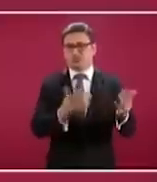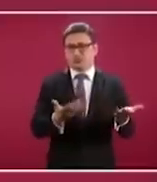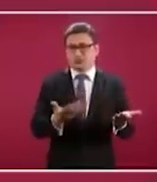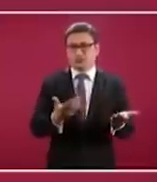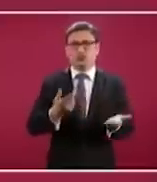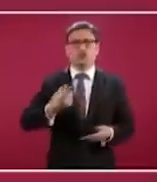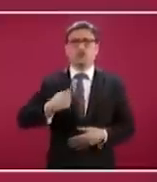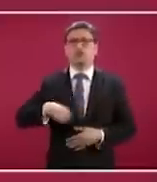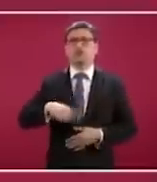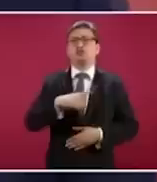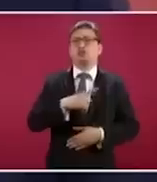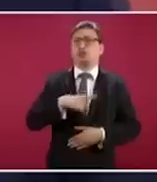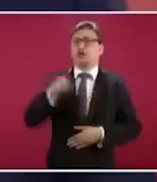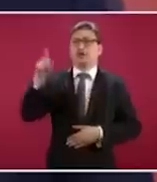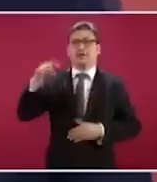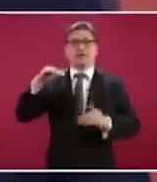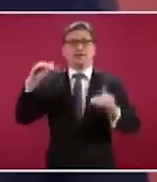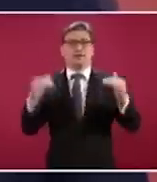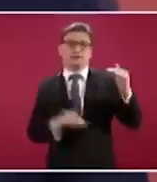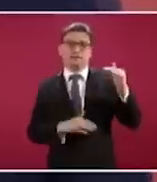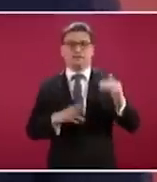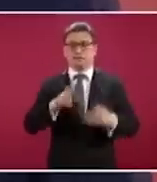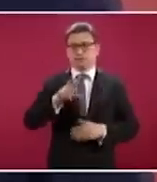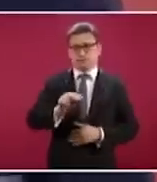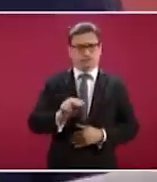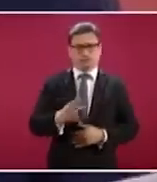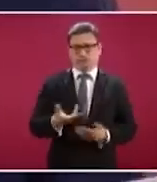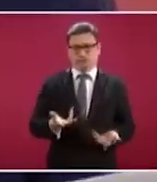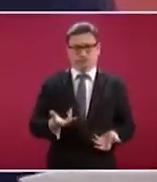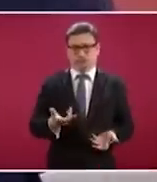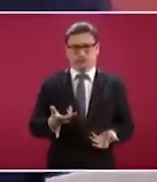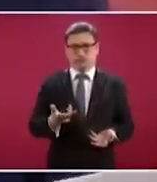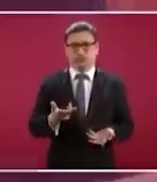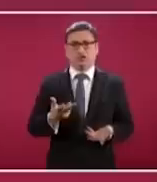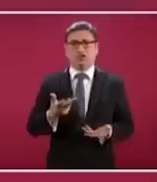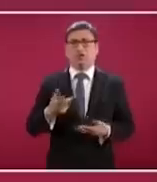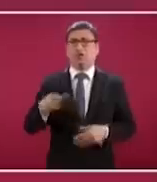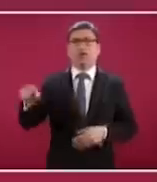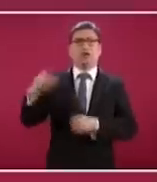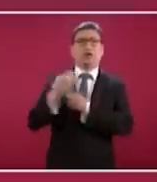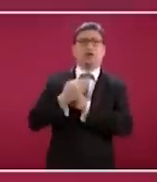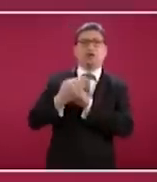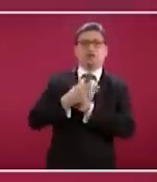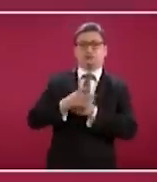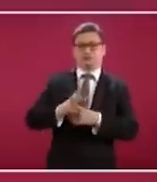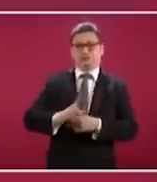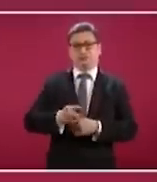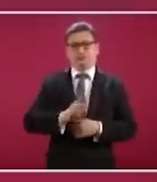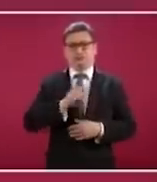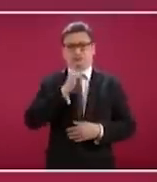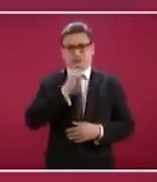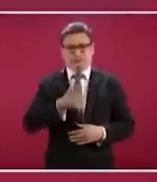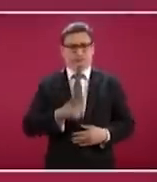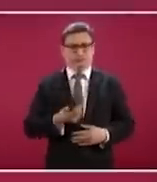No somos colonia, no somos protectorado.